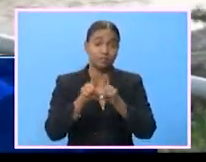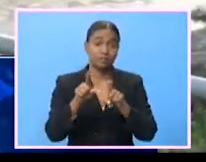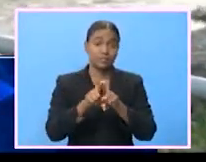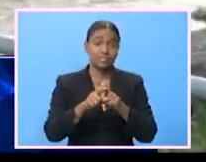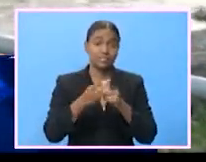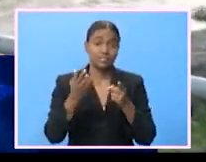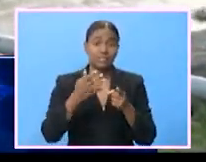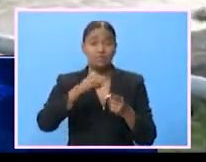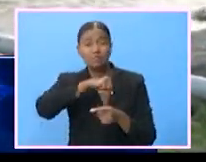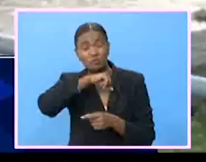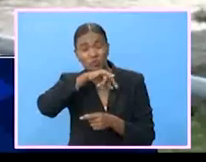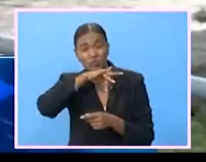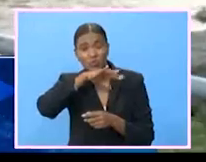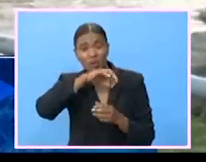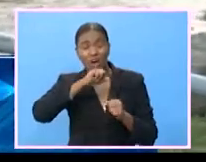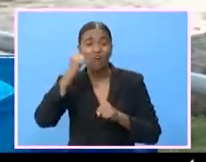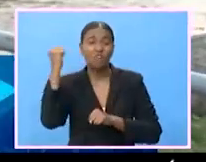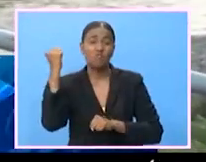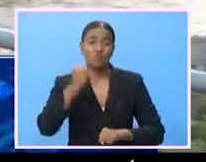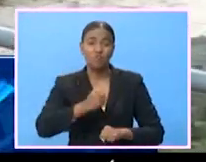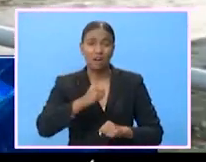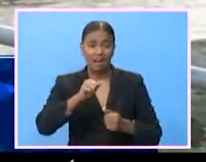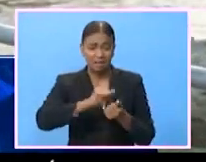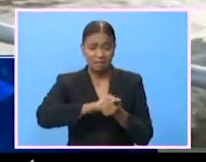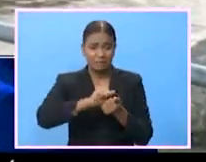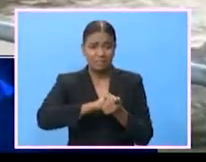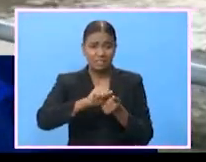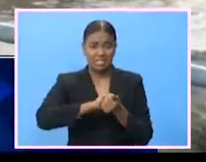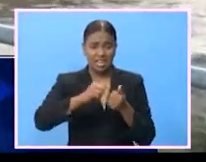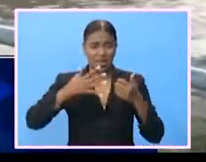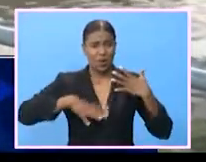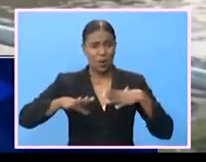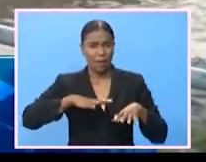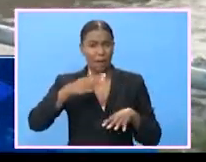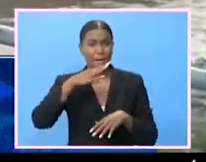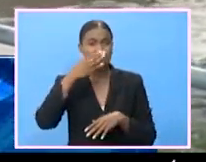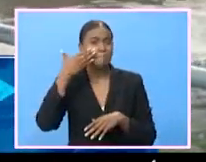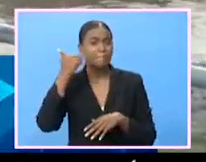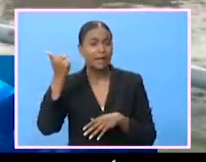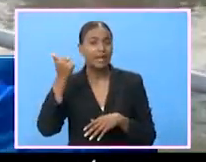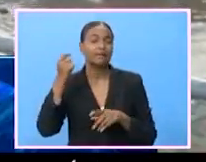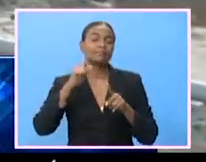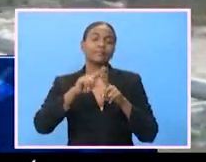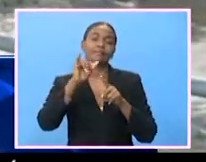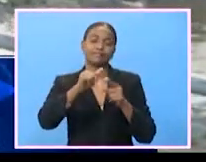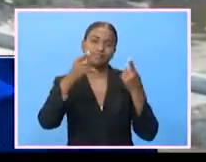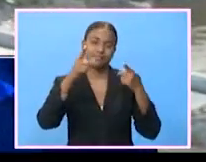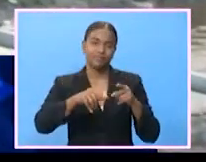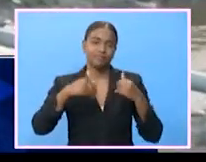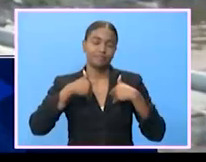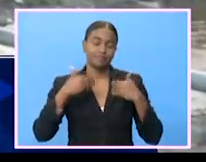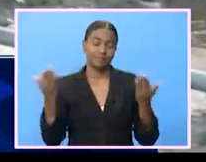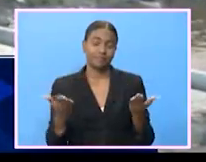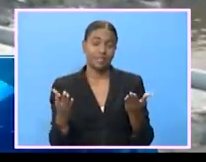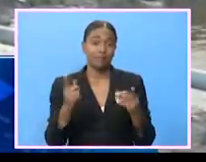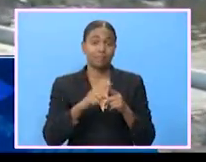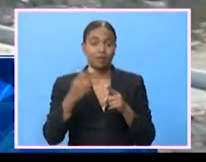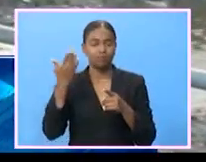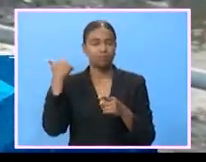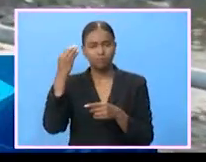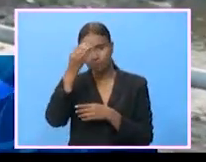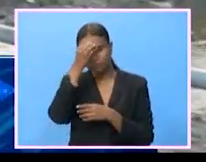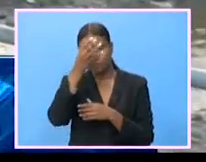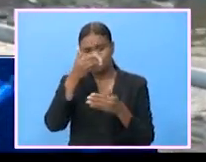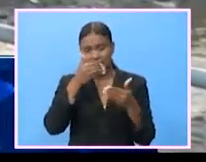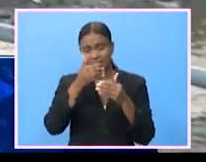sucio imperante, pues ropa blanca, un tanto contraproducente, ¿no? Pero lo cierto es que esa es la realidad que estamos viendo acá. Pero bien, les comentaba acerca de